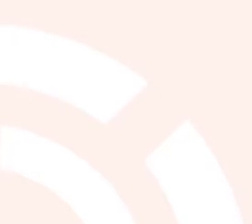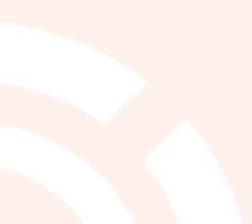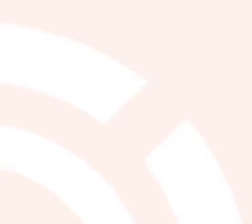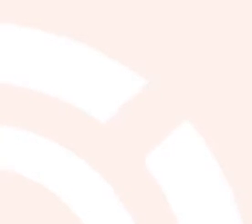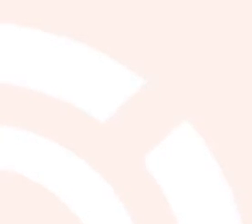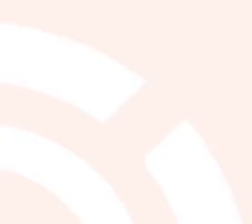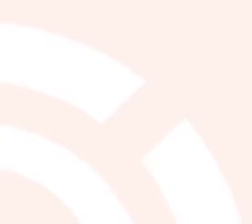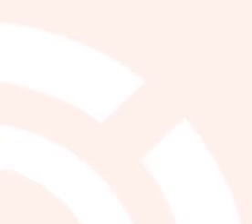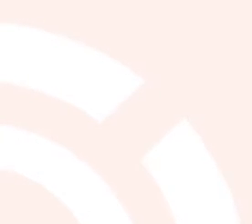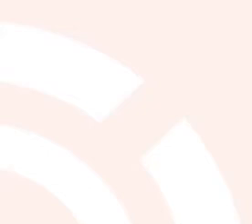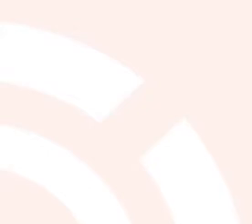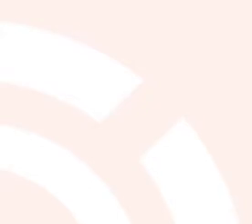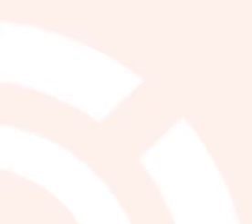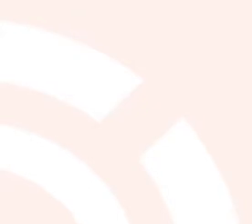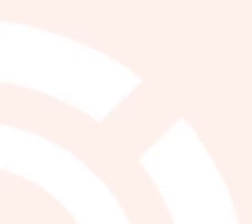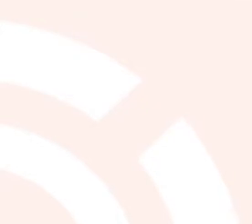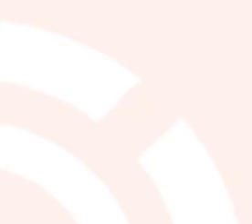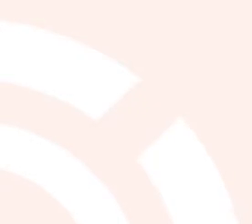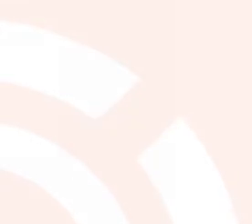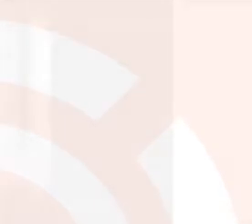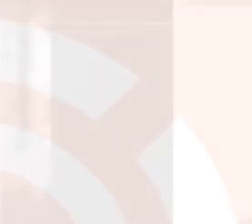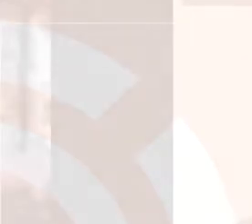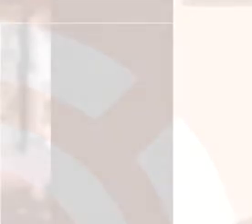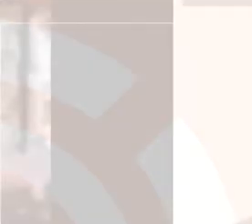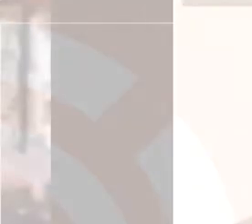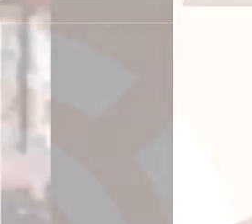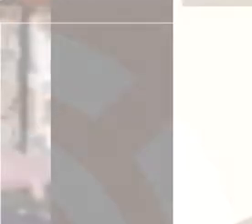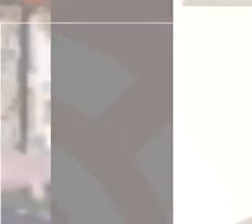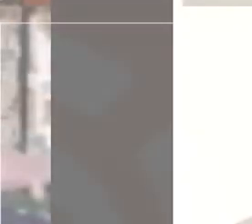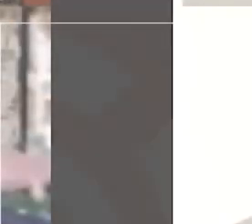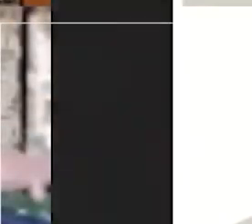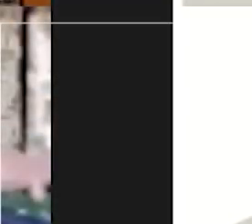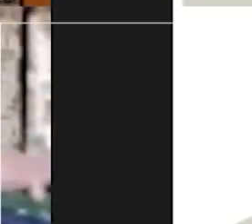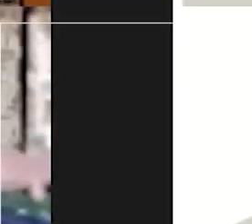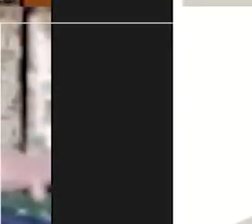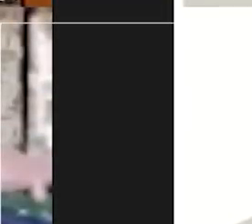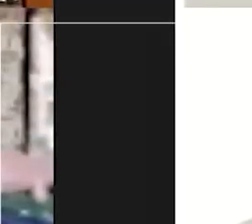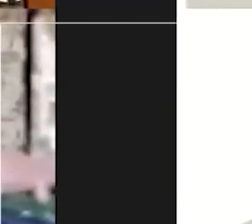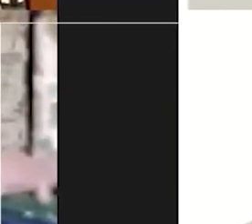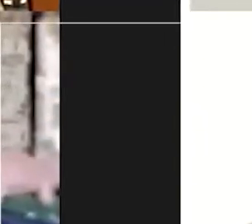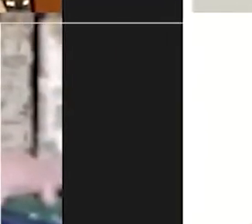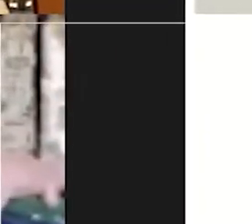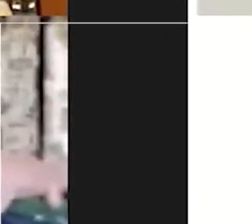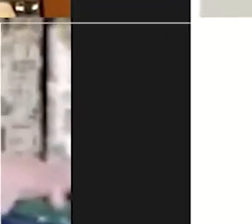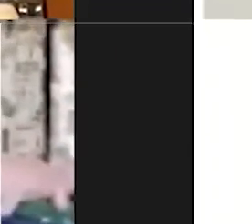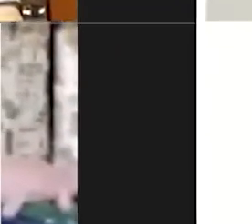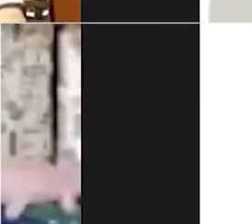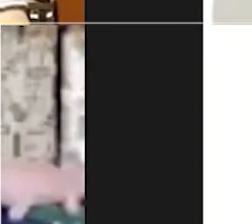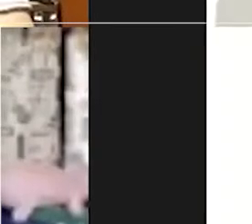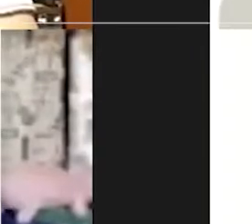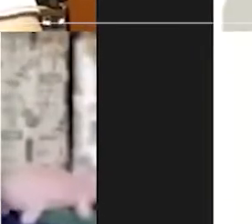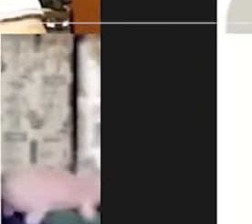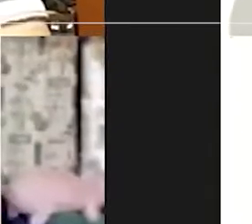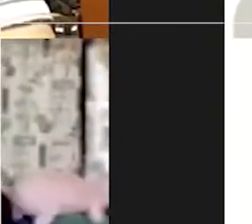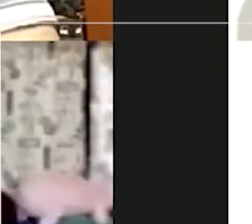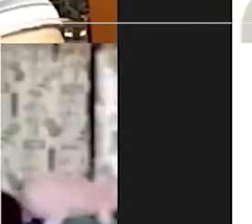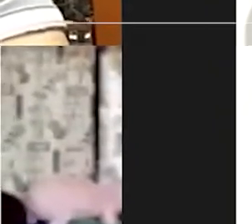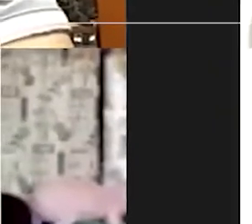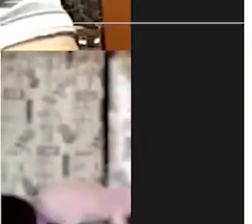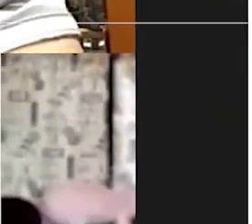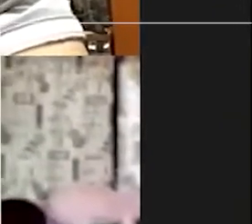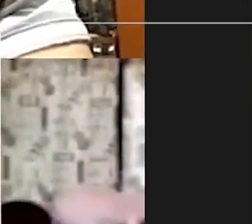muy buenas tardes y muchas gracias por la invitación saludos a todas las personas que estén conectados en este